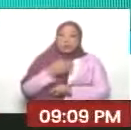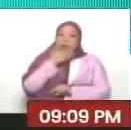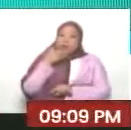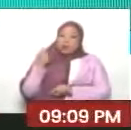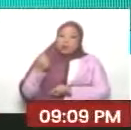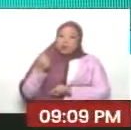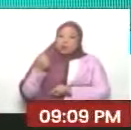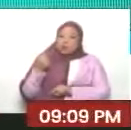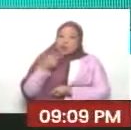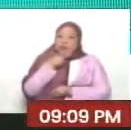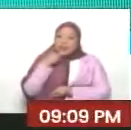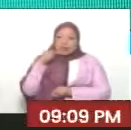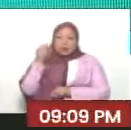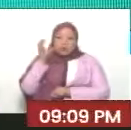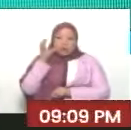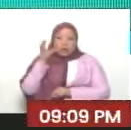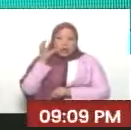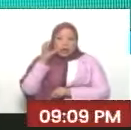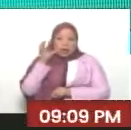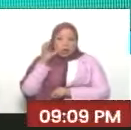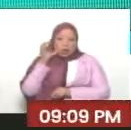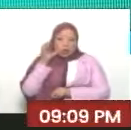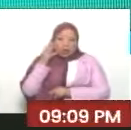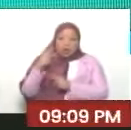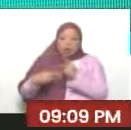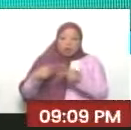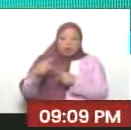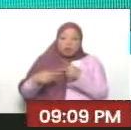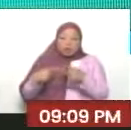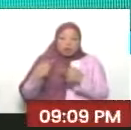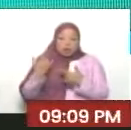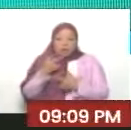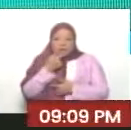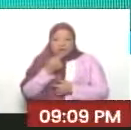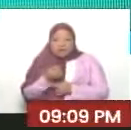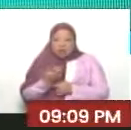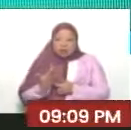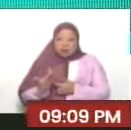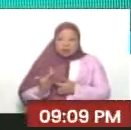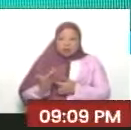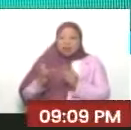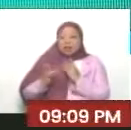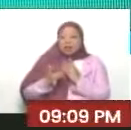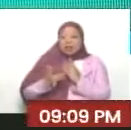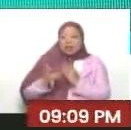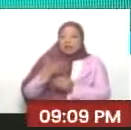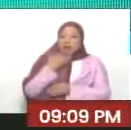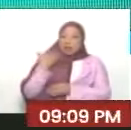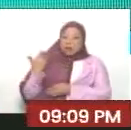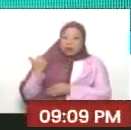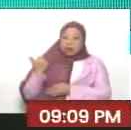mejorar la genética, la producción, tecnificando,